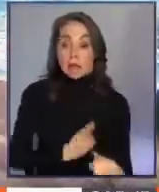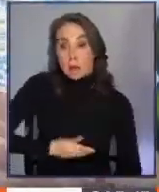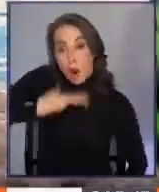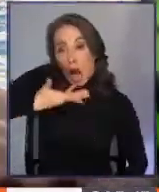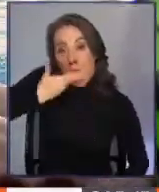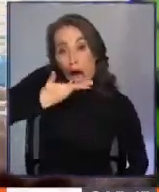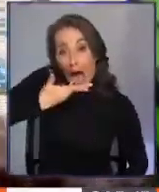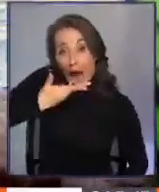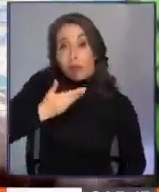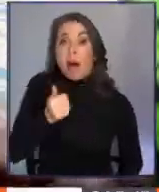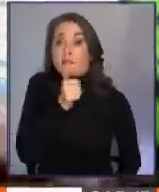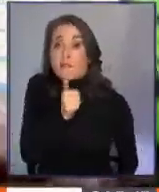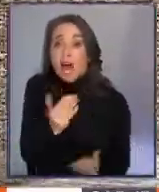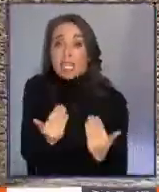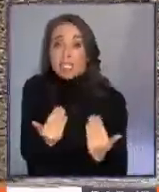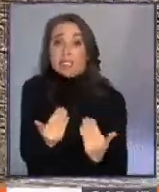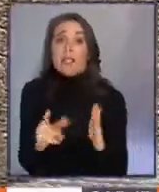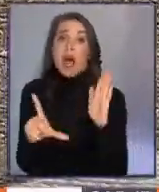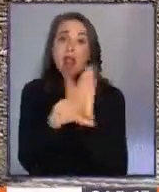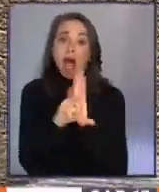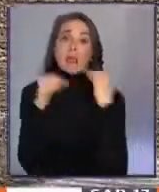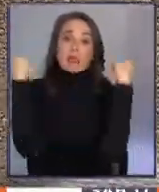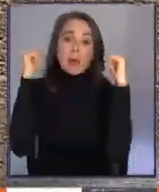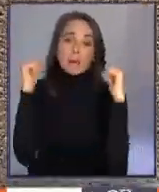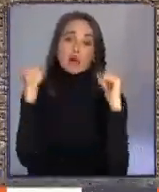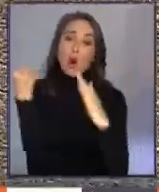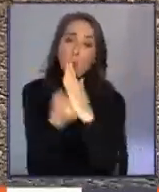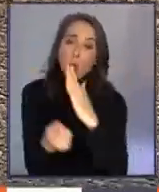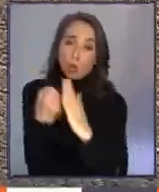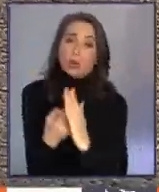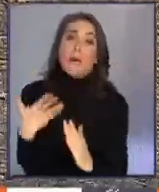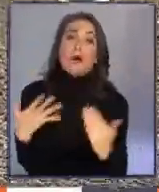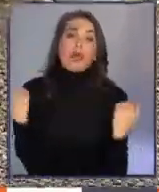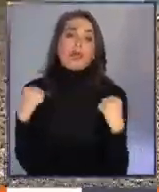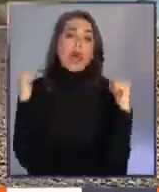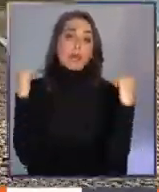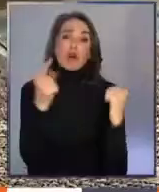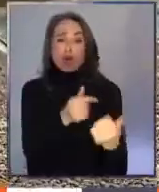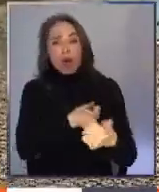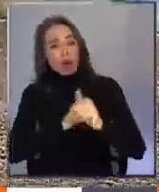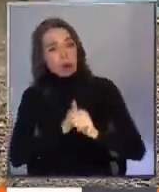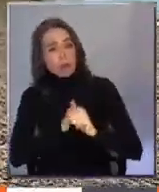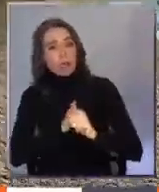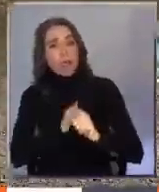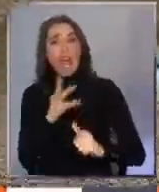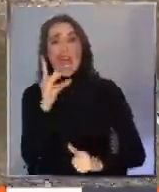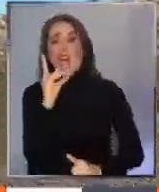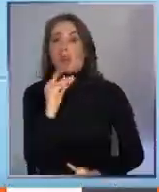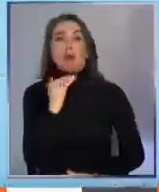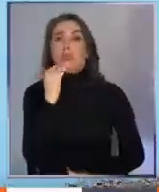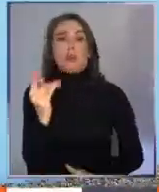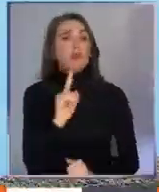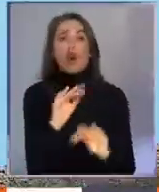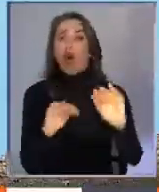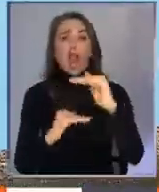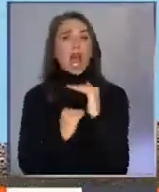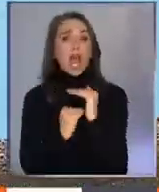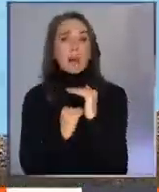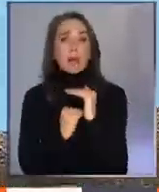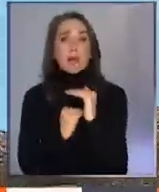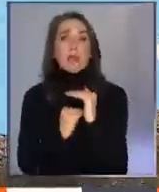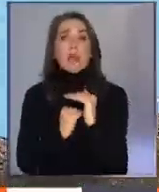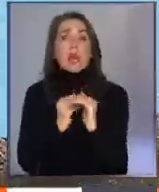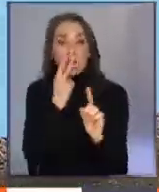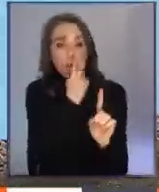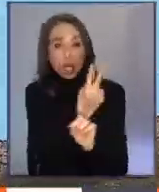faltas y necesidades de la ley del deporte. Aboga la importancia del deporte y a no rendirse. La edad para ella no es un límite y admira a todos